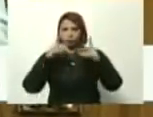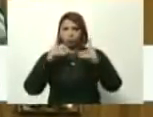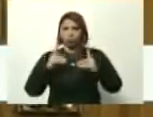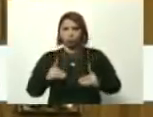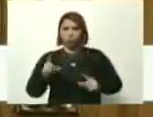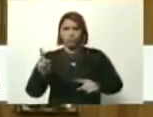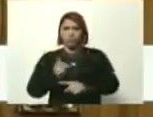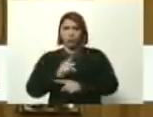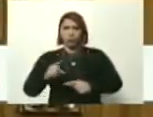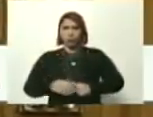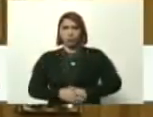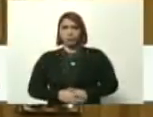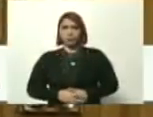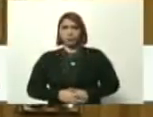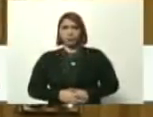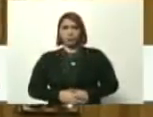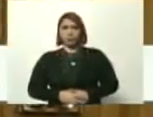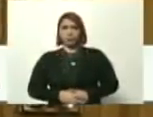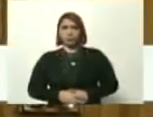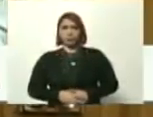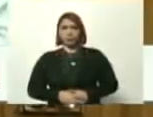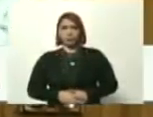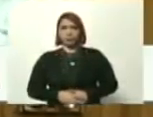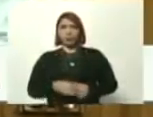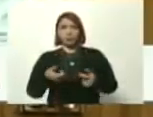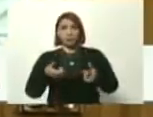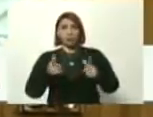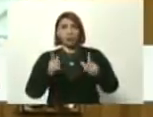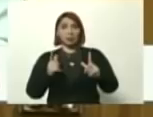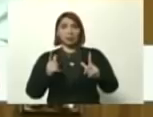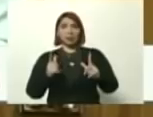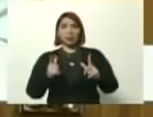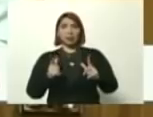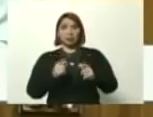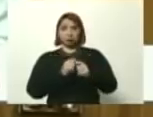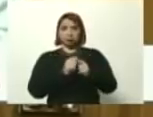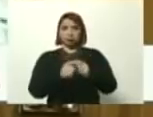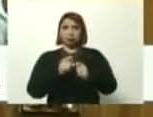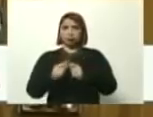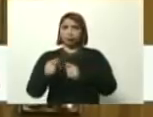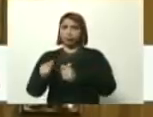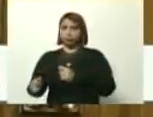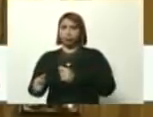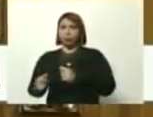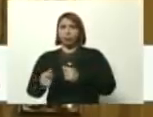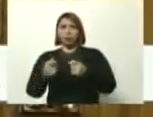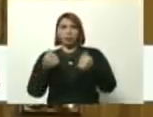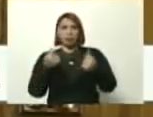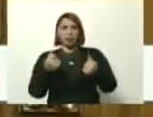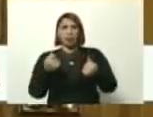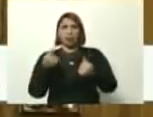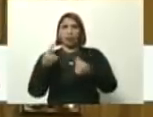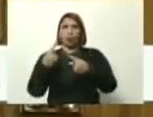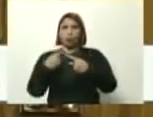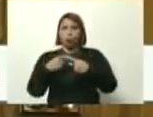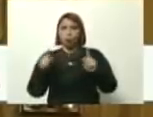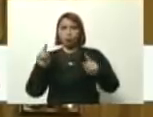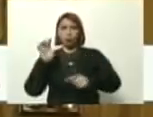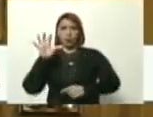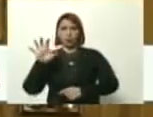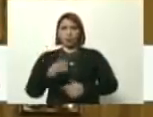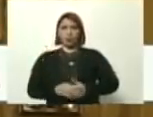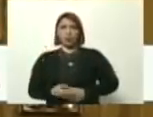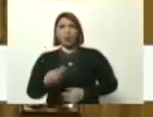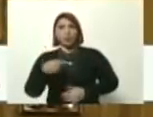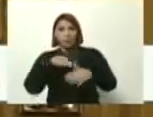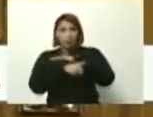audaz y estratégica, que fue permitir la circulación de divisas extranjeras en nuestro circuito